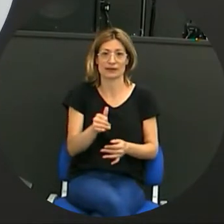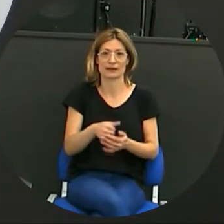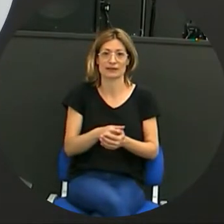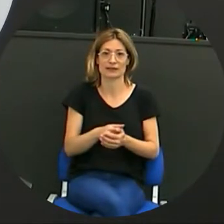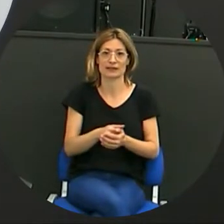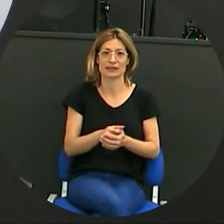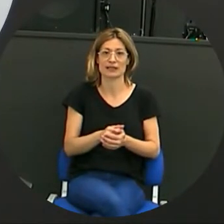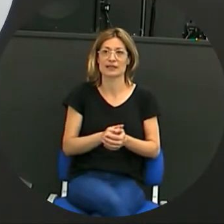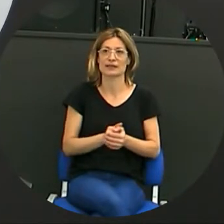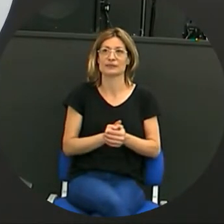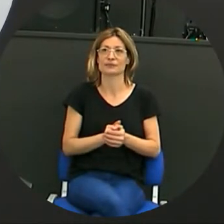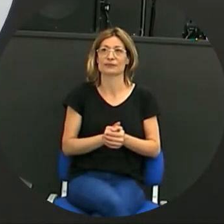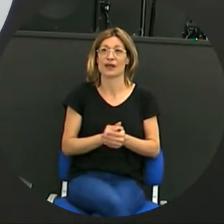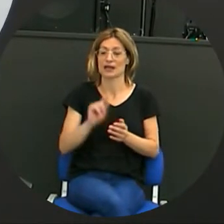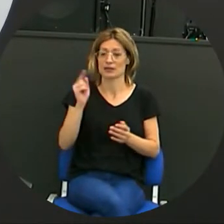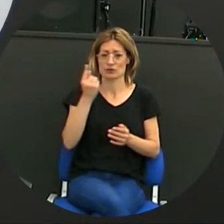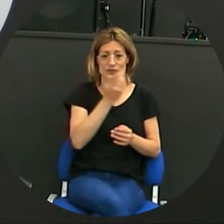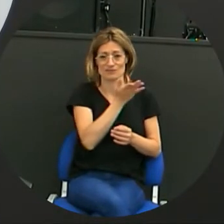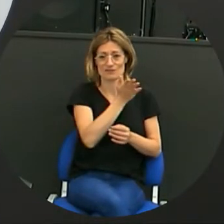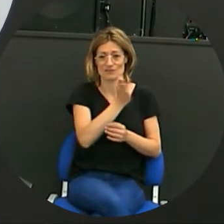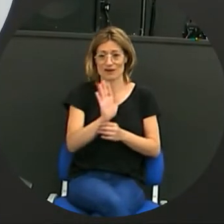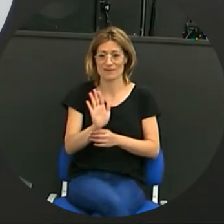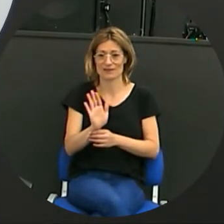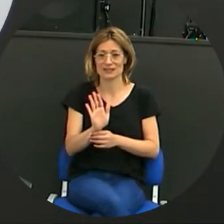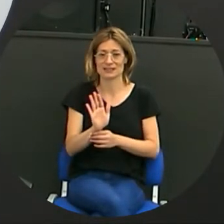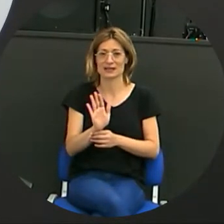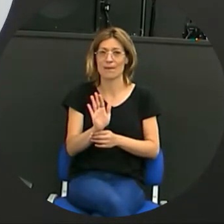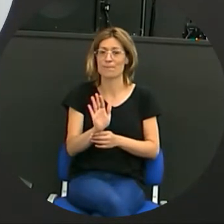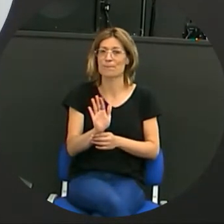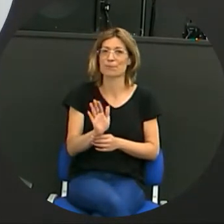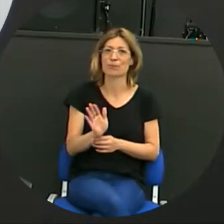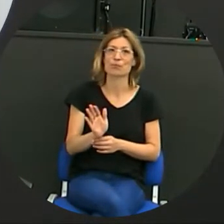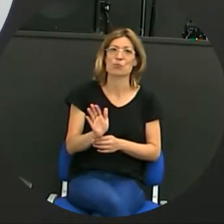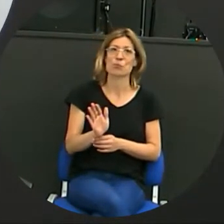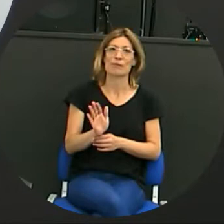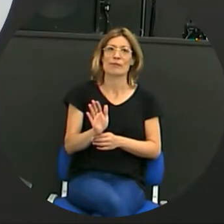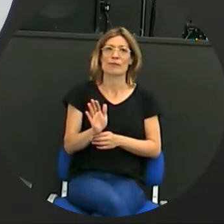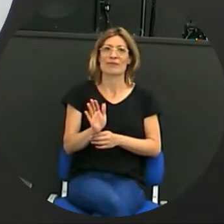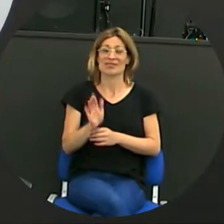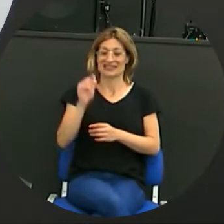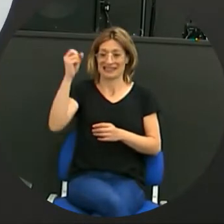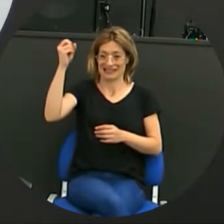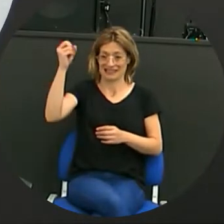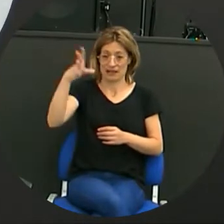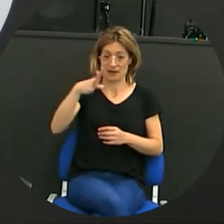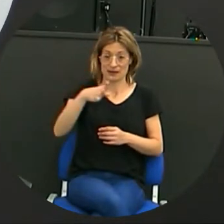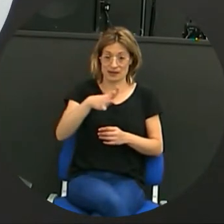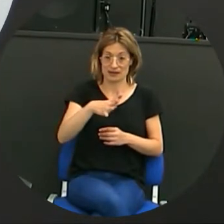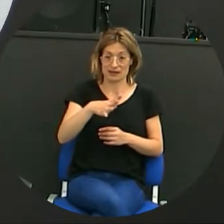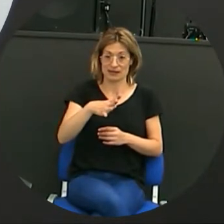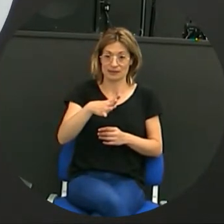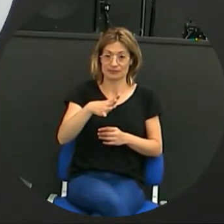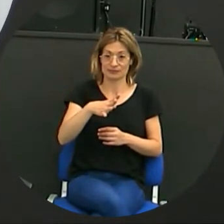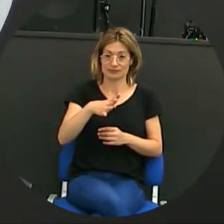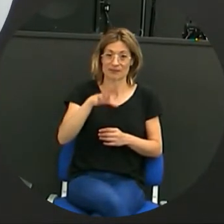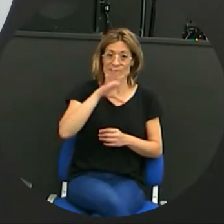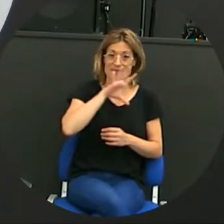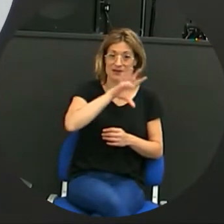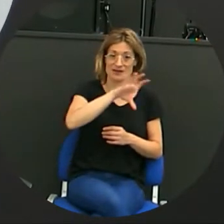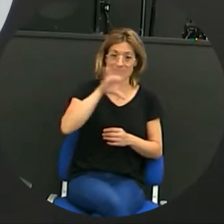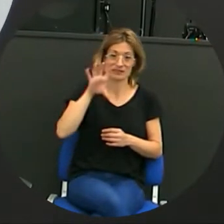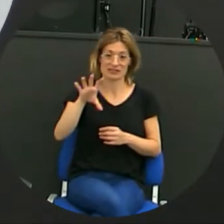que Dios manifiesta es la posibilidad de esa gracia alcanzando a todas las